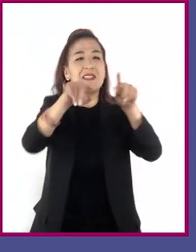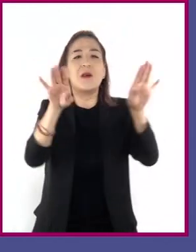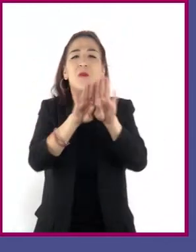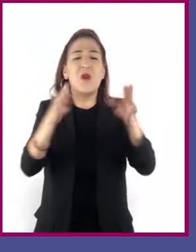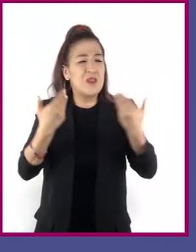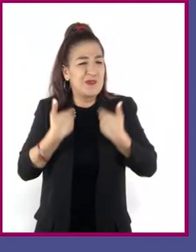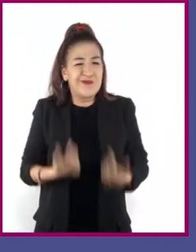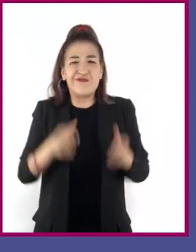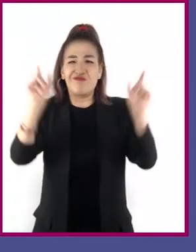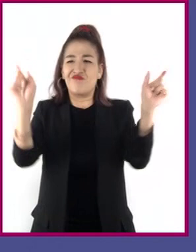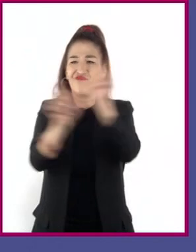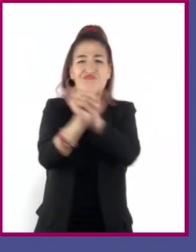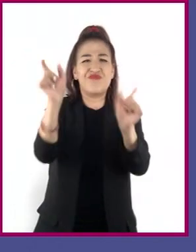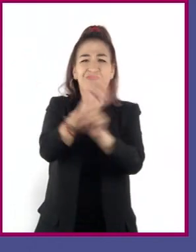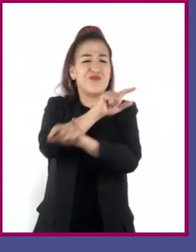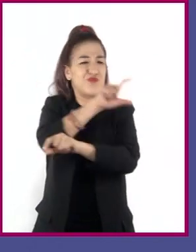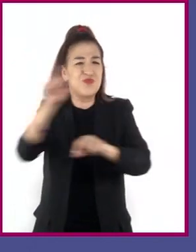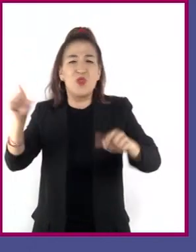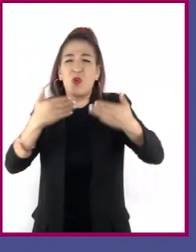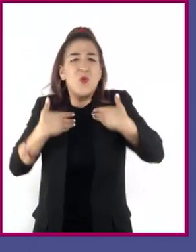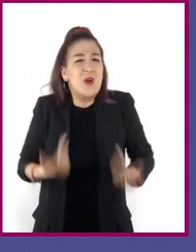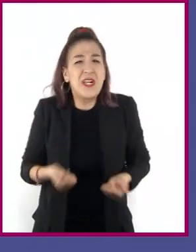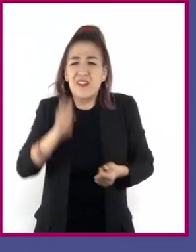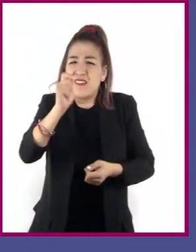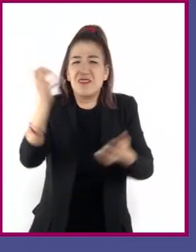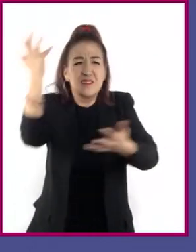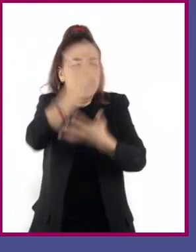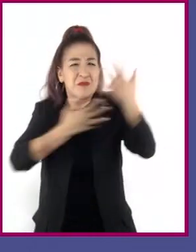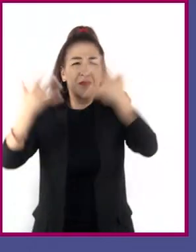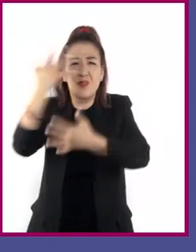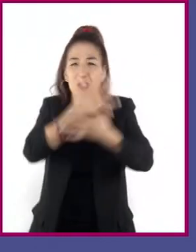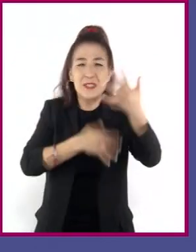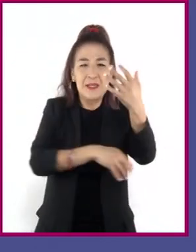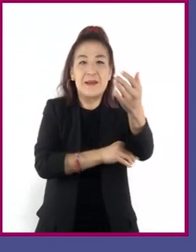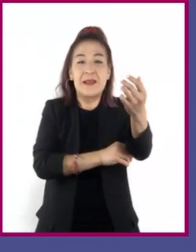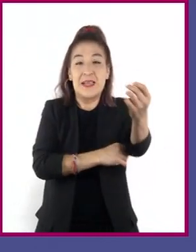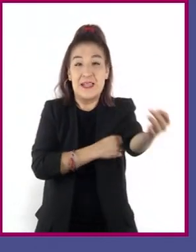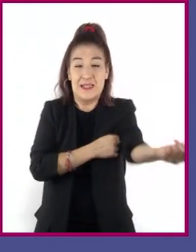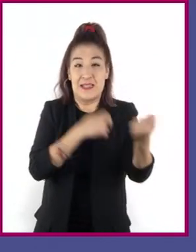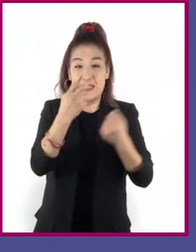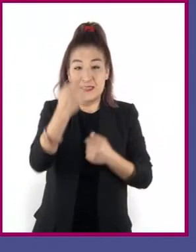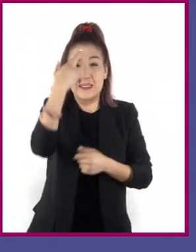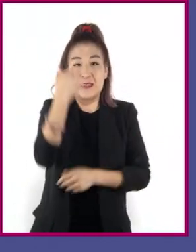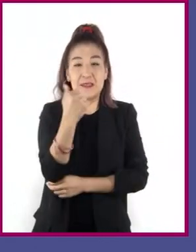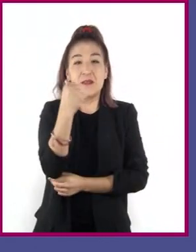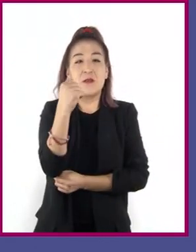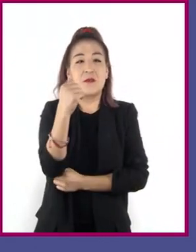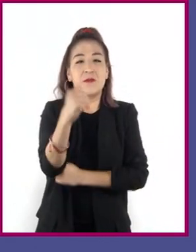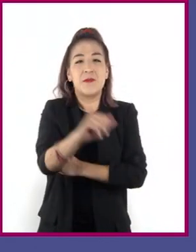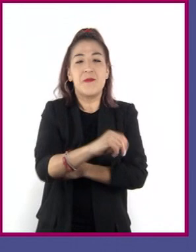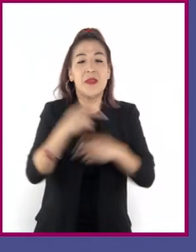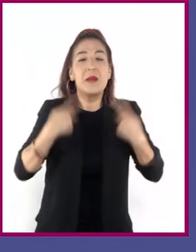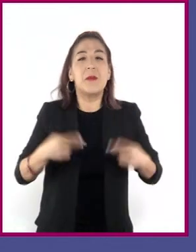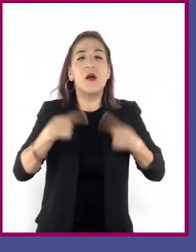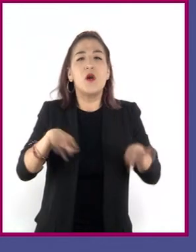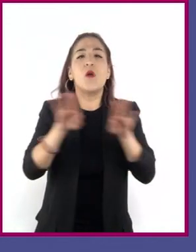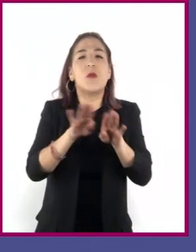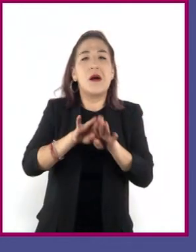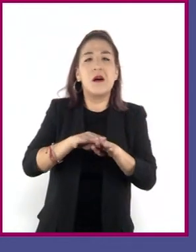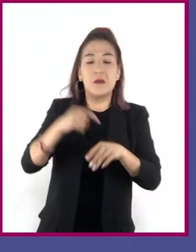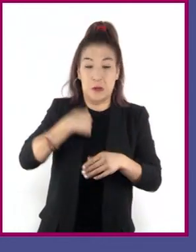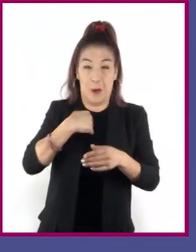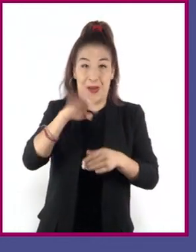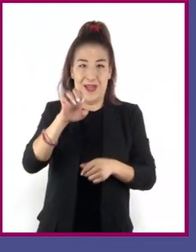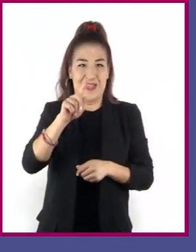entendible no puede ser muy claro o llega a ser un confuso y muchas veces sabe el editor le llama al reportero para